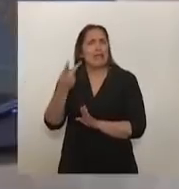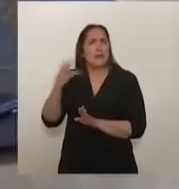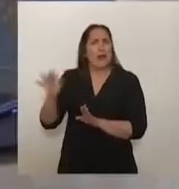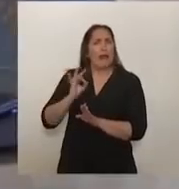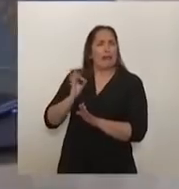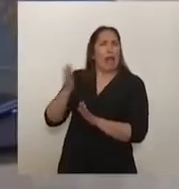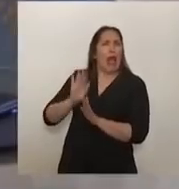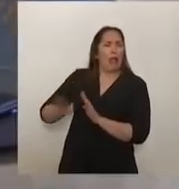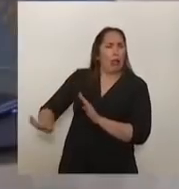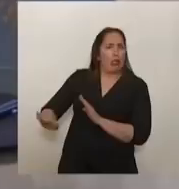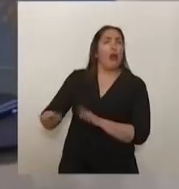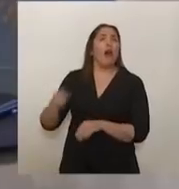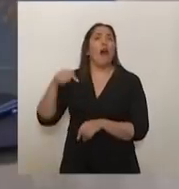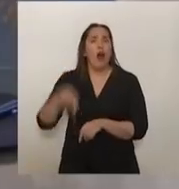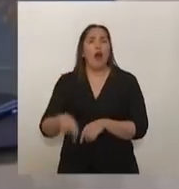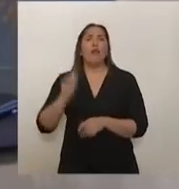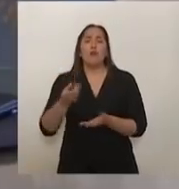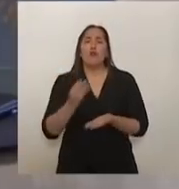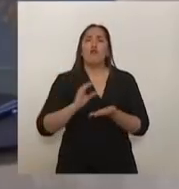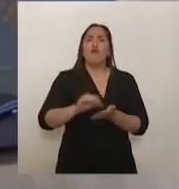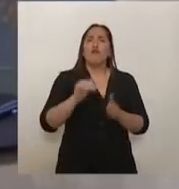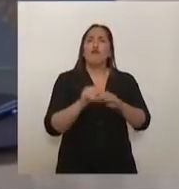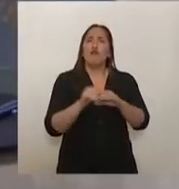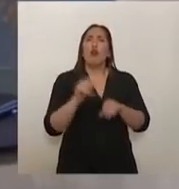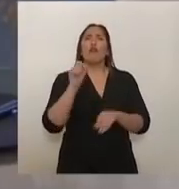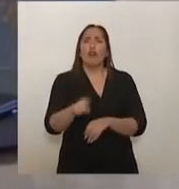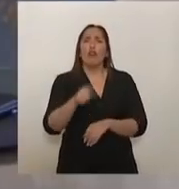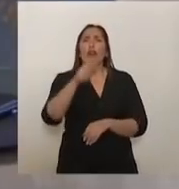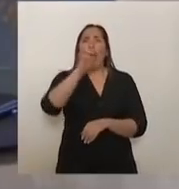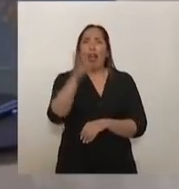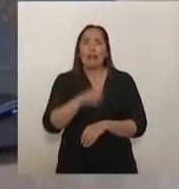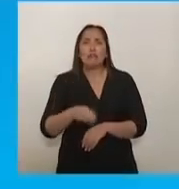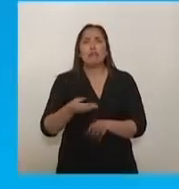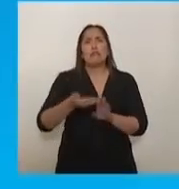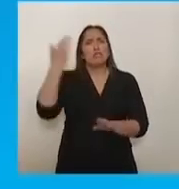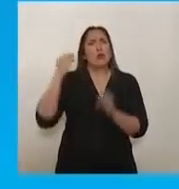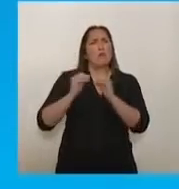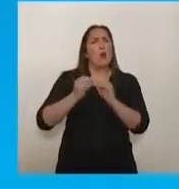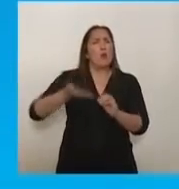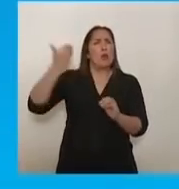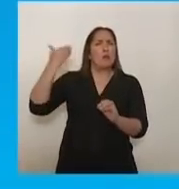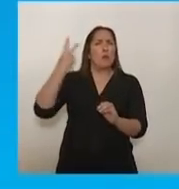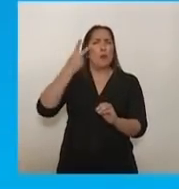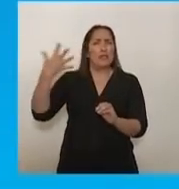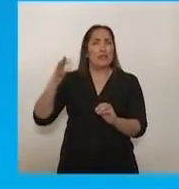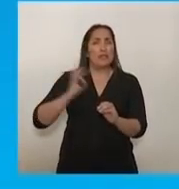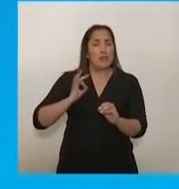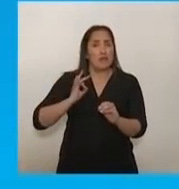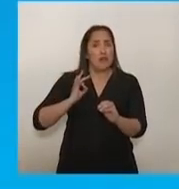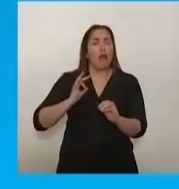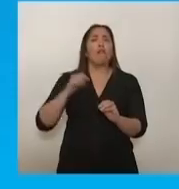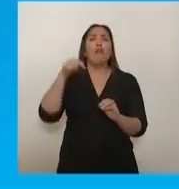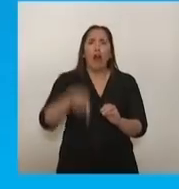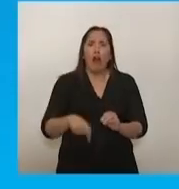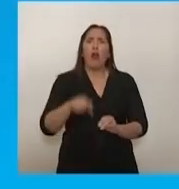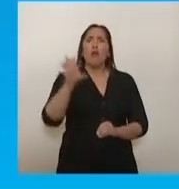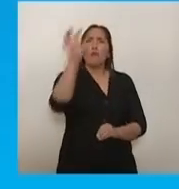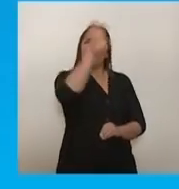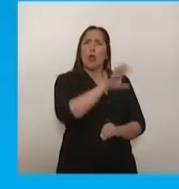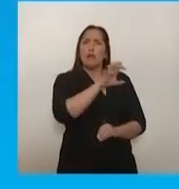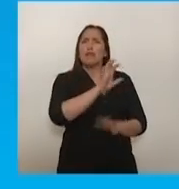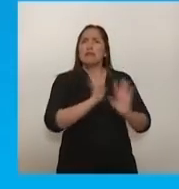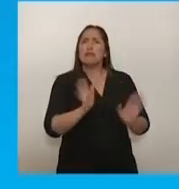los aportes de las provincias al ANSES, otro conflicto que llevaba 25 años. Dejamos un Estado en el que las provincias ya no